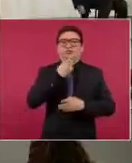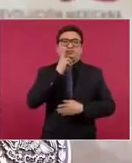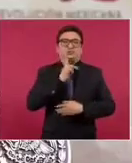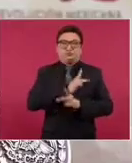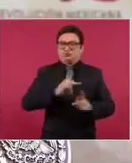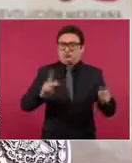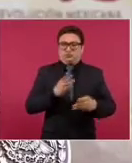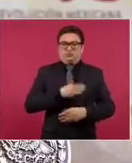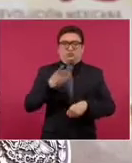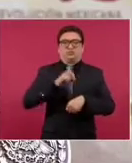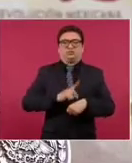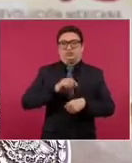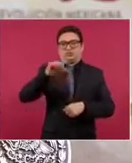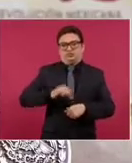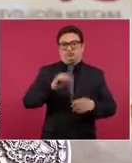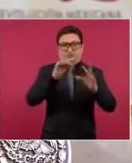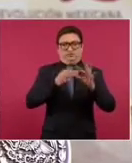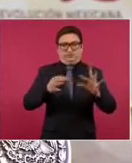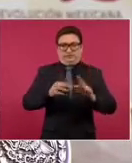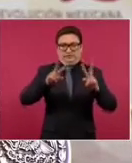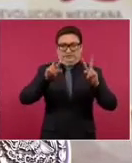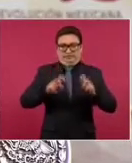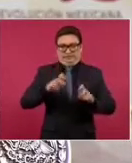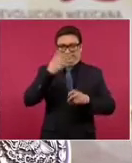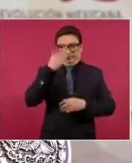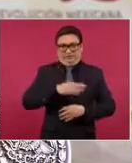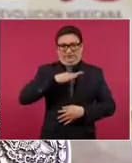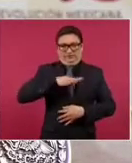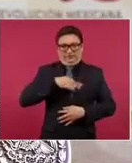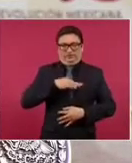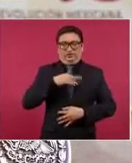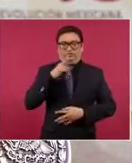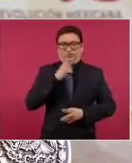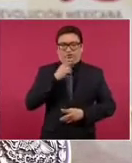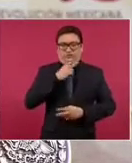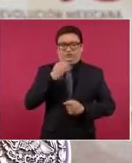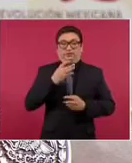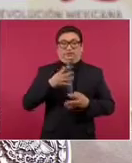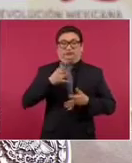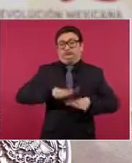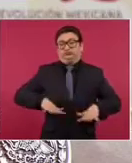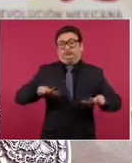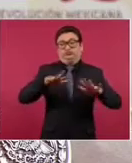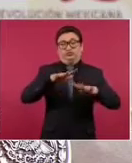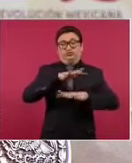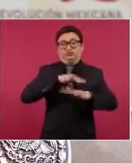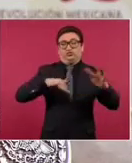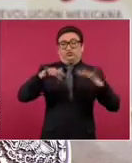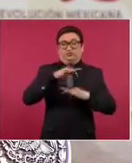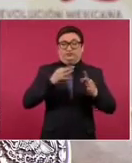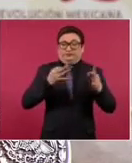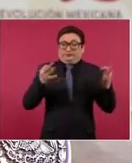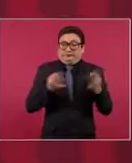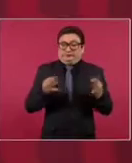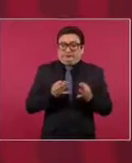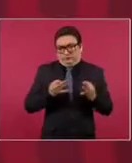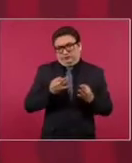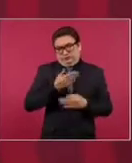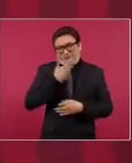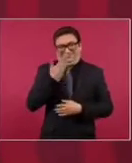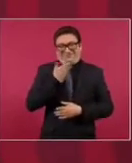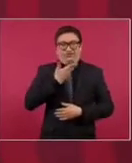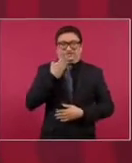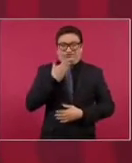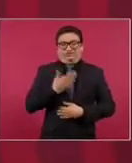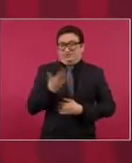Vamos a comentar sobre las infecciones respiratorias en esta temporada de frío, que no es inusual, como ya